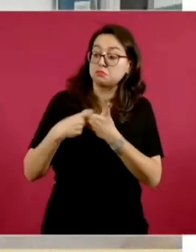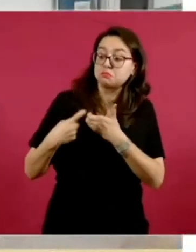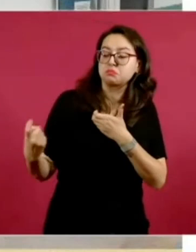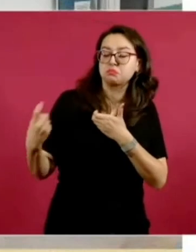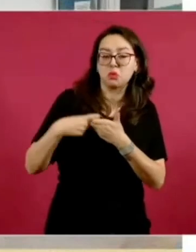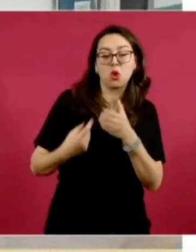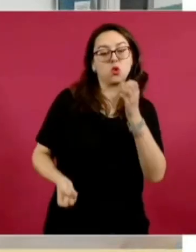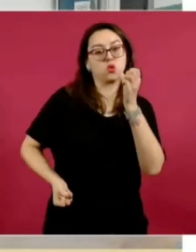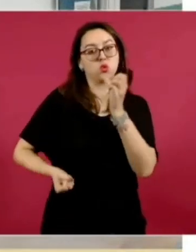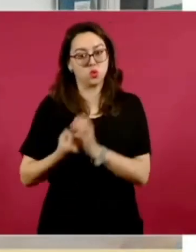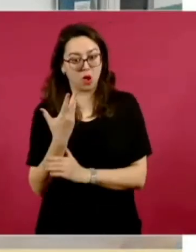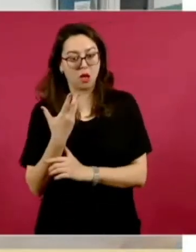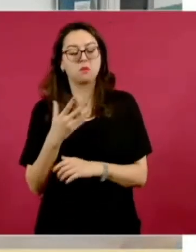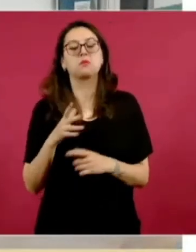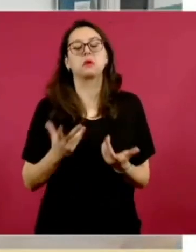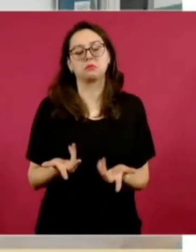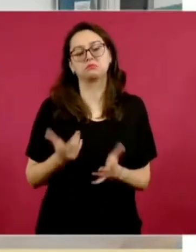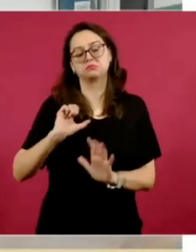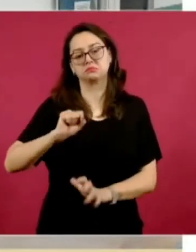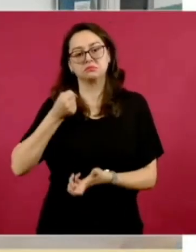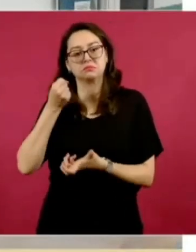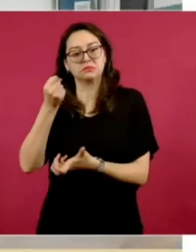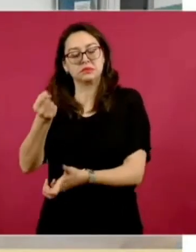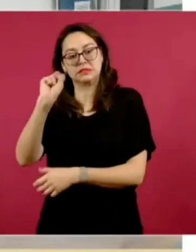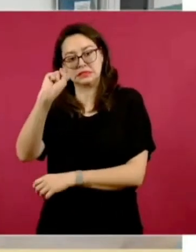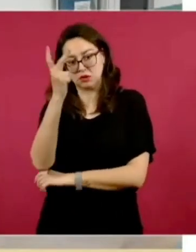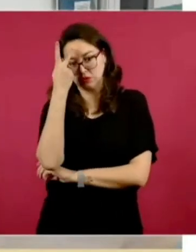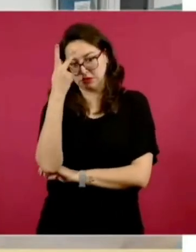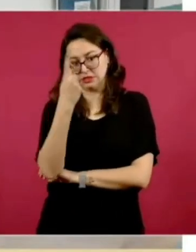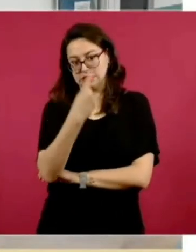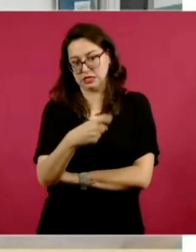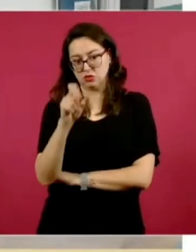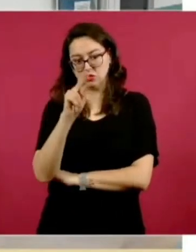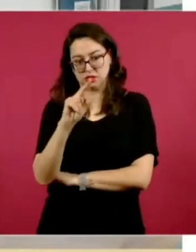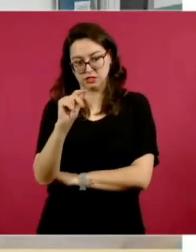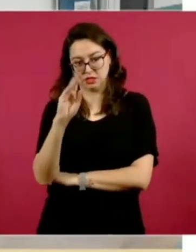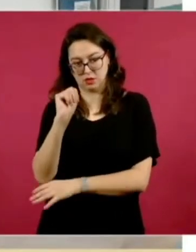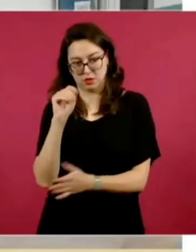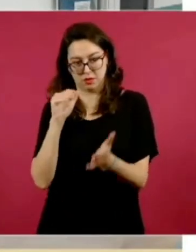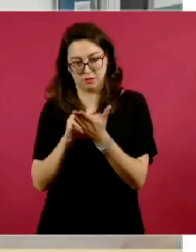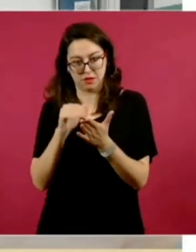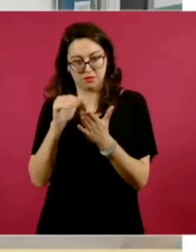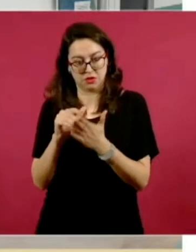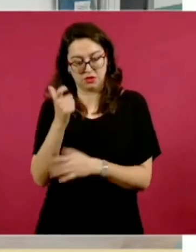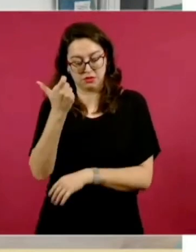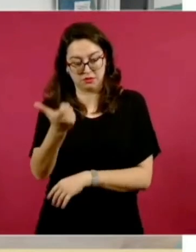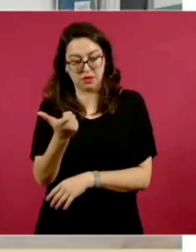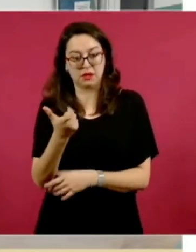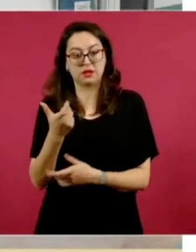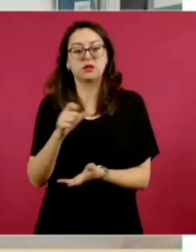una inversión de 189 millones de pesos en 208 centros de salud, donde se adquirieron